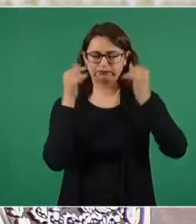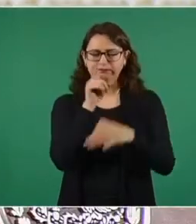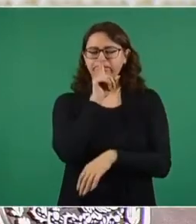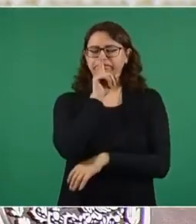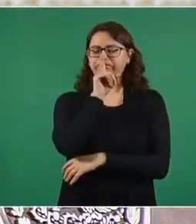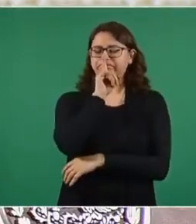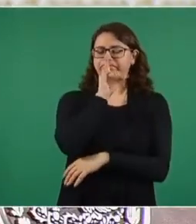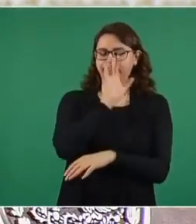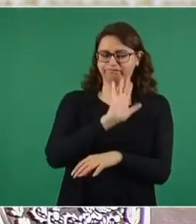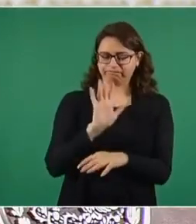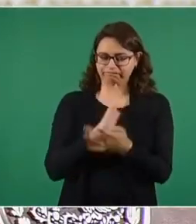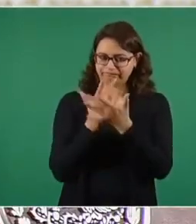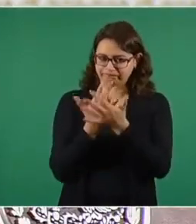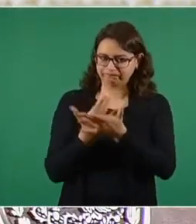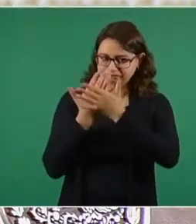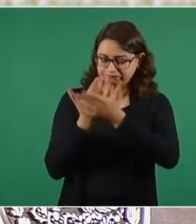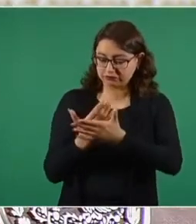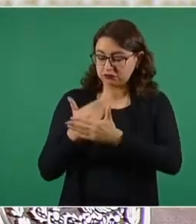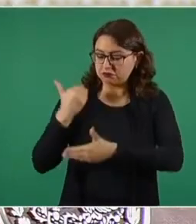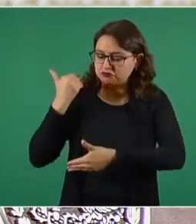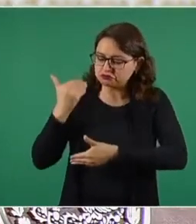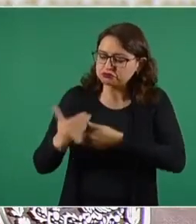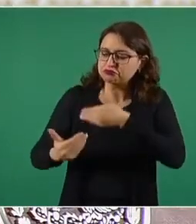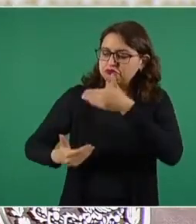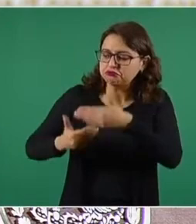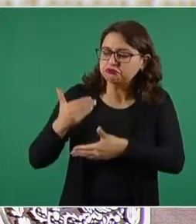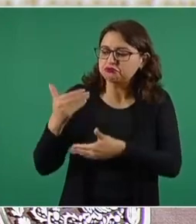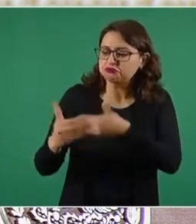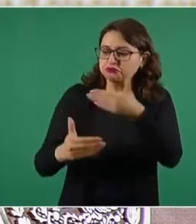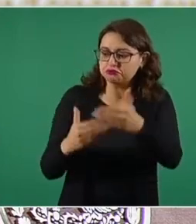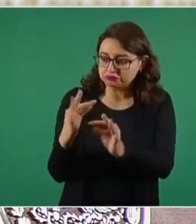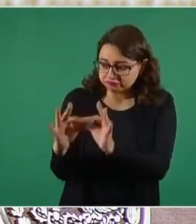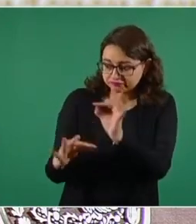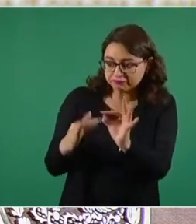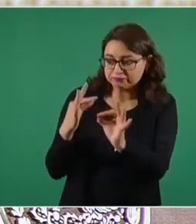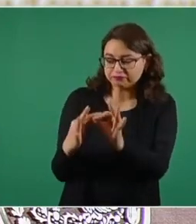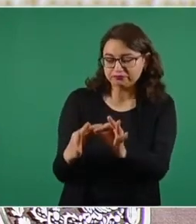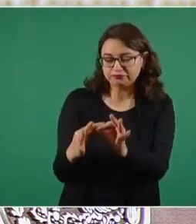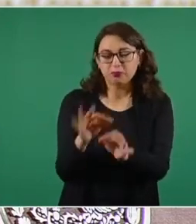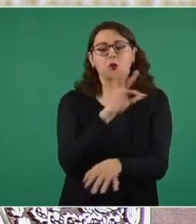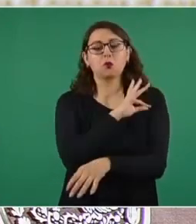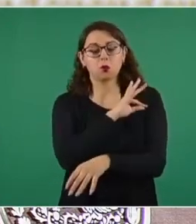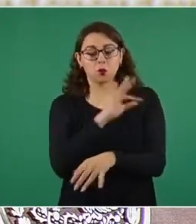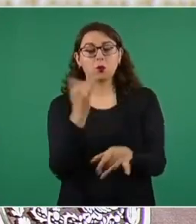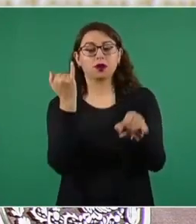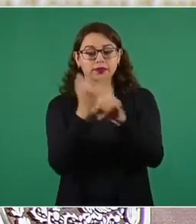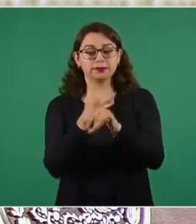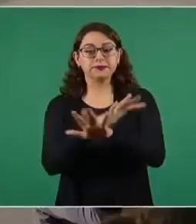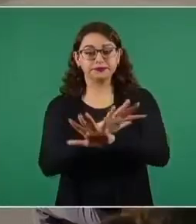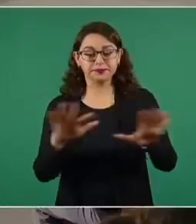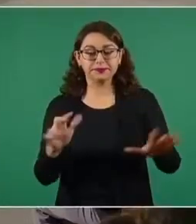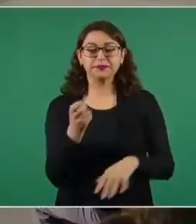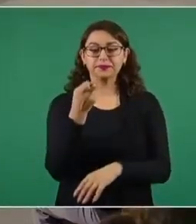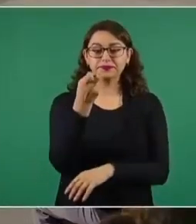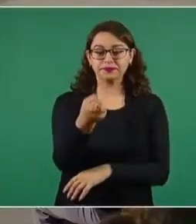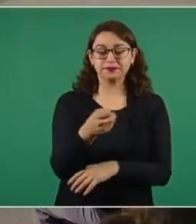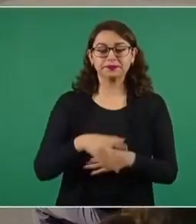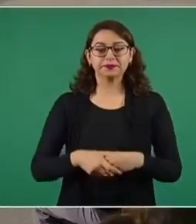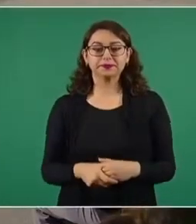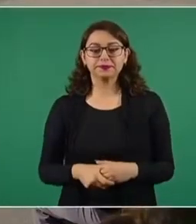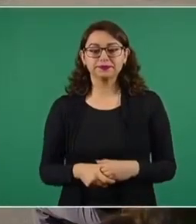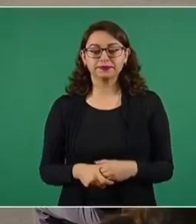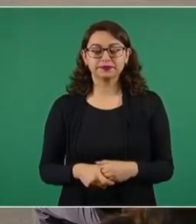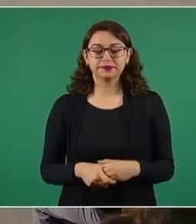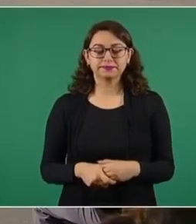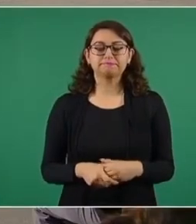más avance, se va a informar. Eso es lo que puedo yo decirles